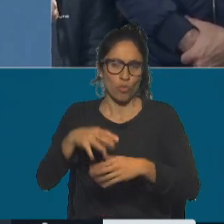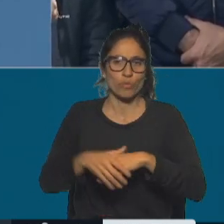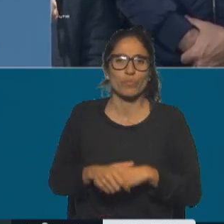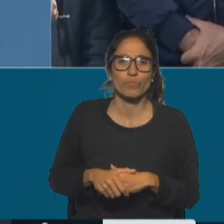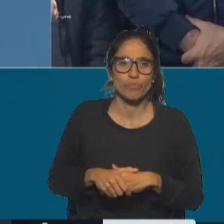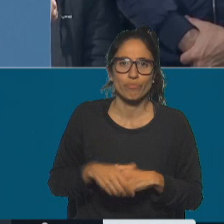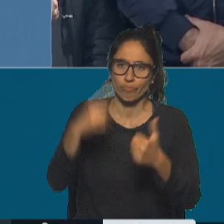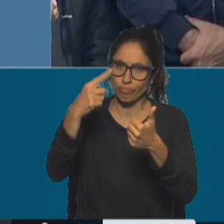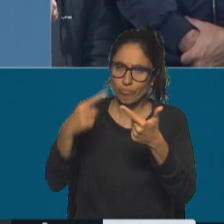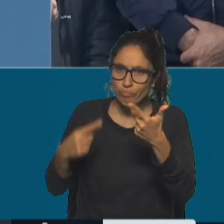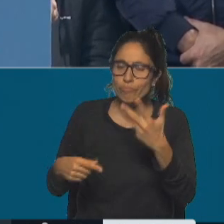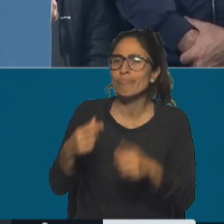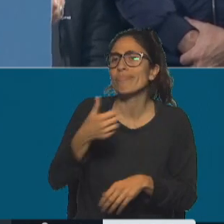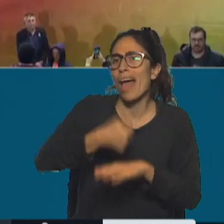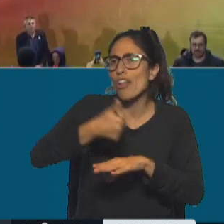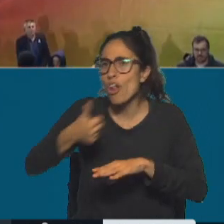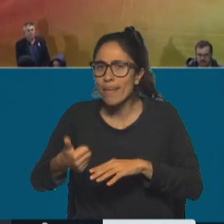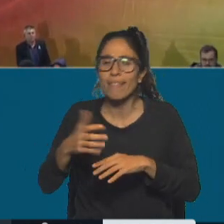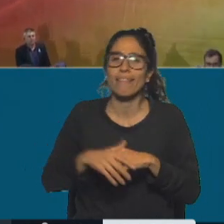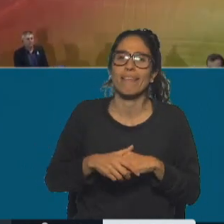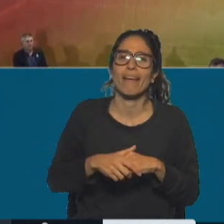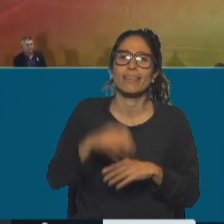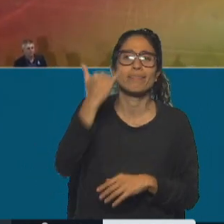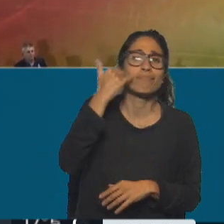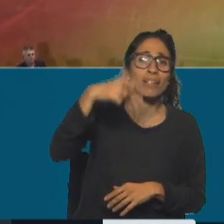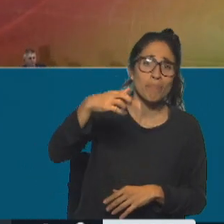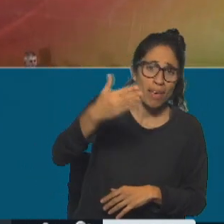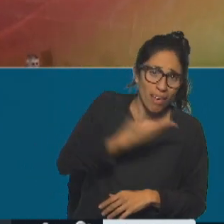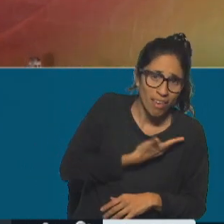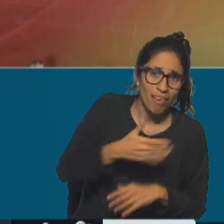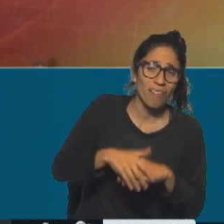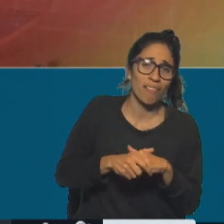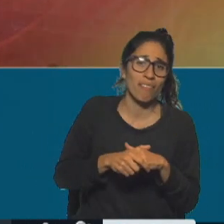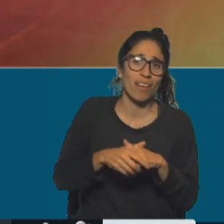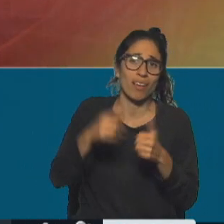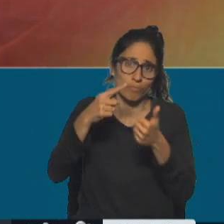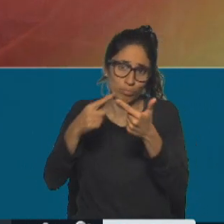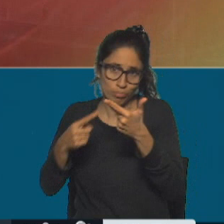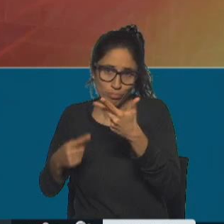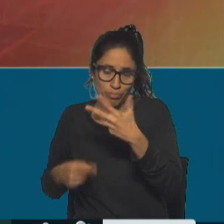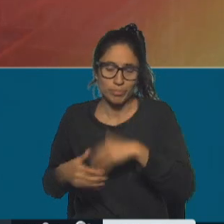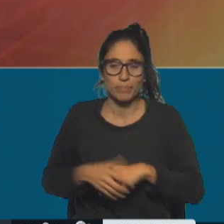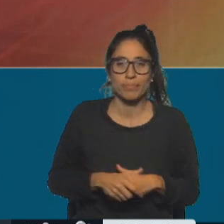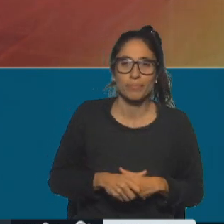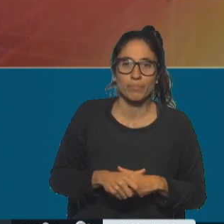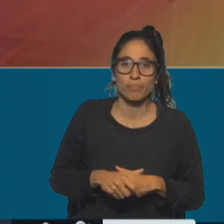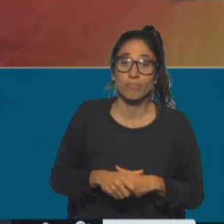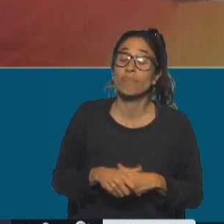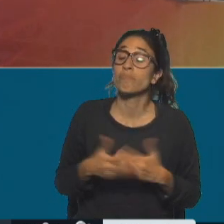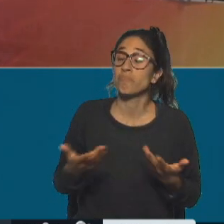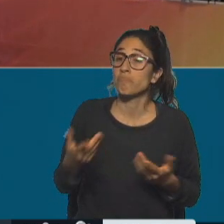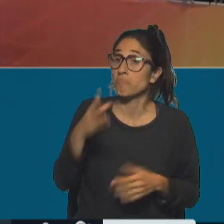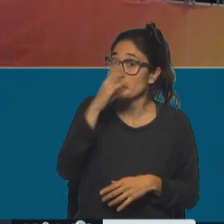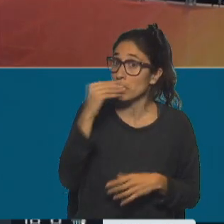manera larga, atendida. Y es como una vuelta la que propone Cristina. ¿Tenemos con qué? Dice, hagamos una alianza, sector público, sector privado, exacto, porque tenemos